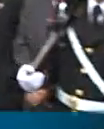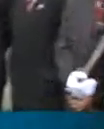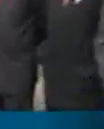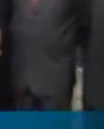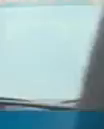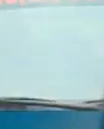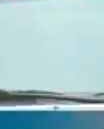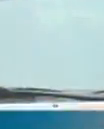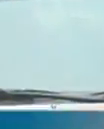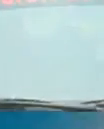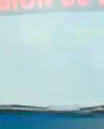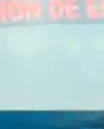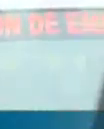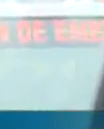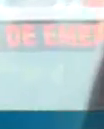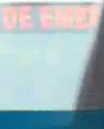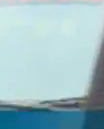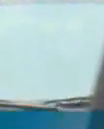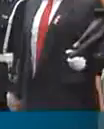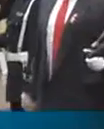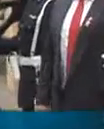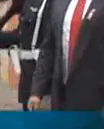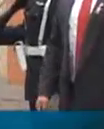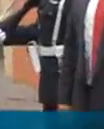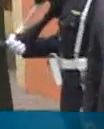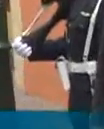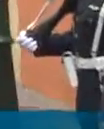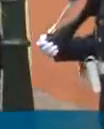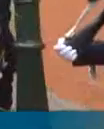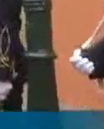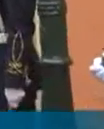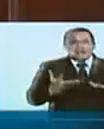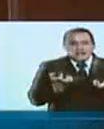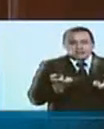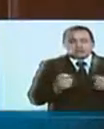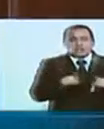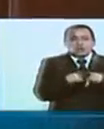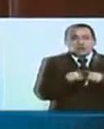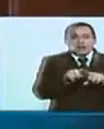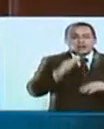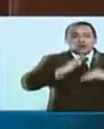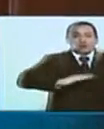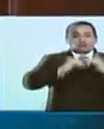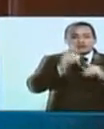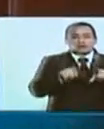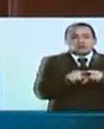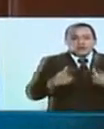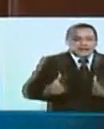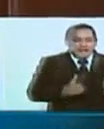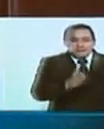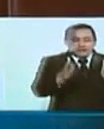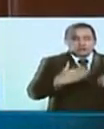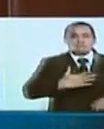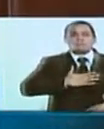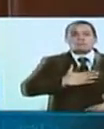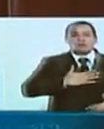y de la libertad de prensa y de expresión. Queremos para ello construir un camino propio, un modelo